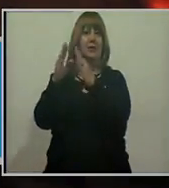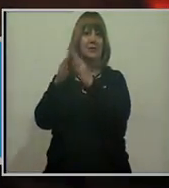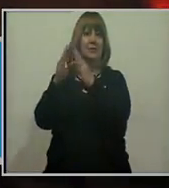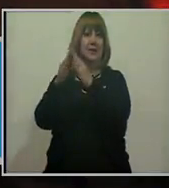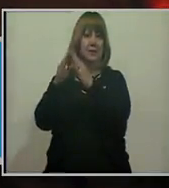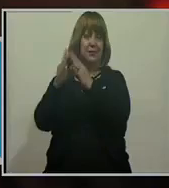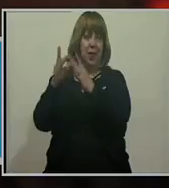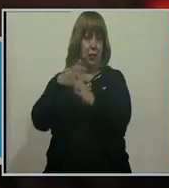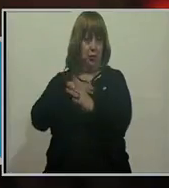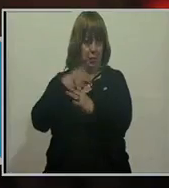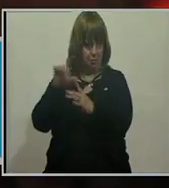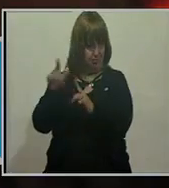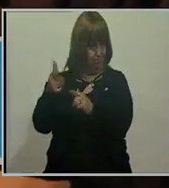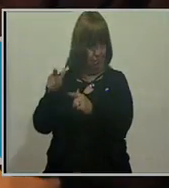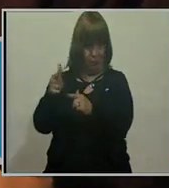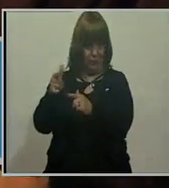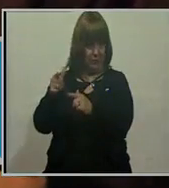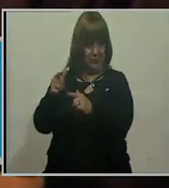habitacional.